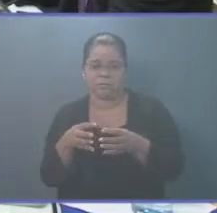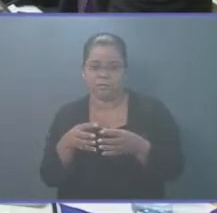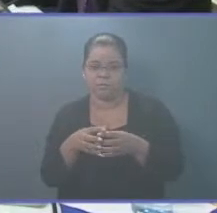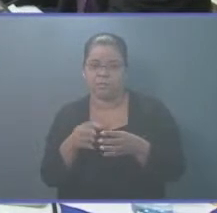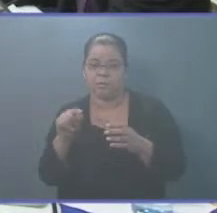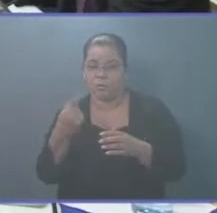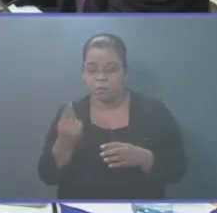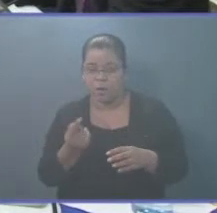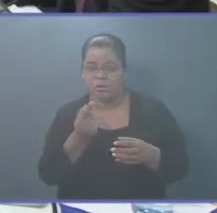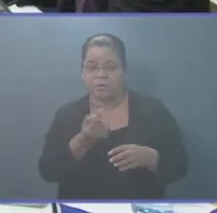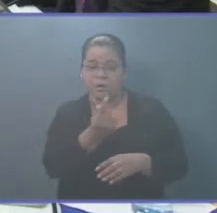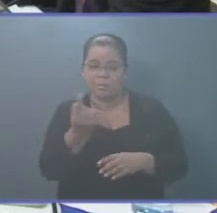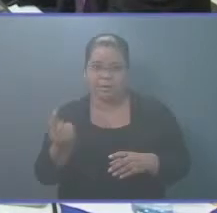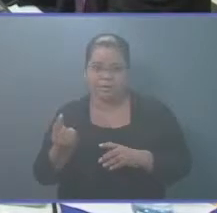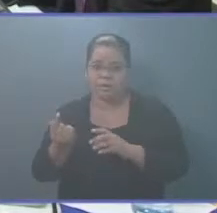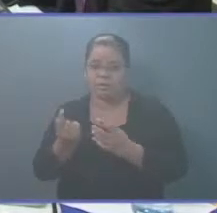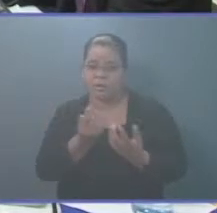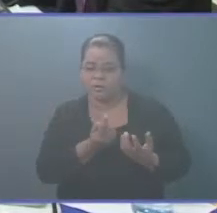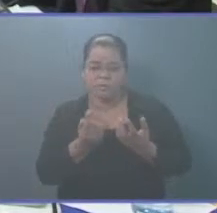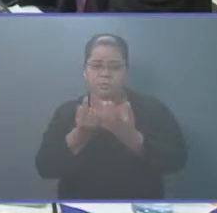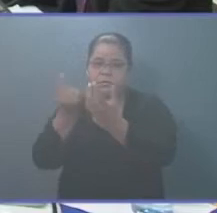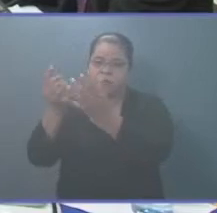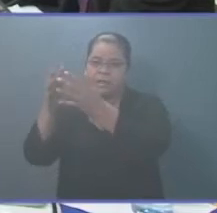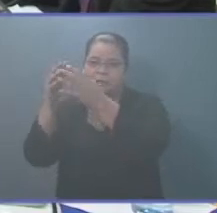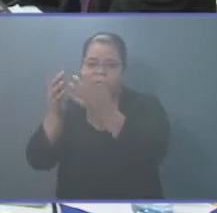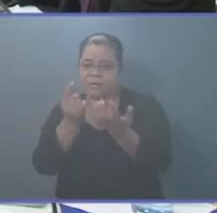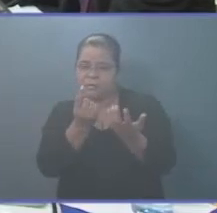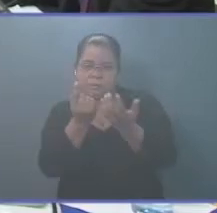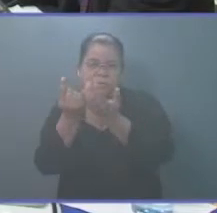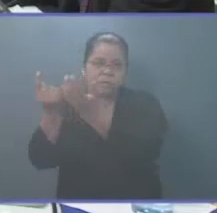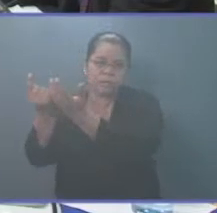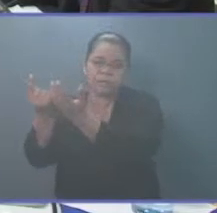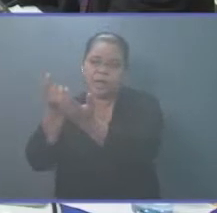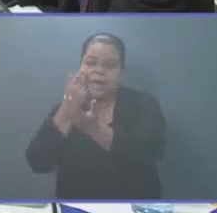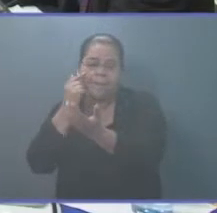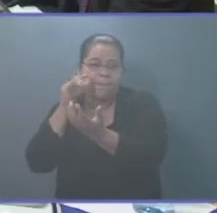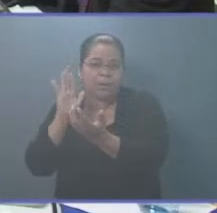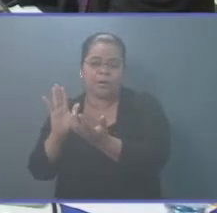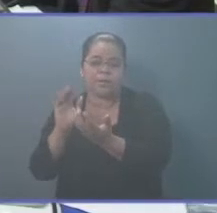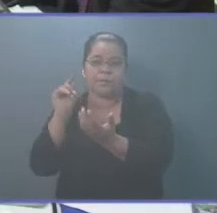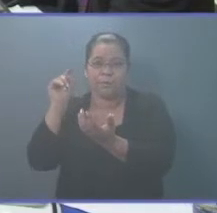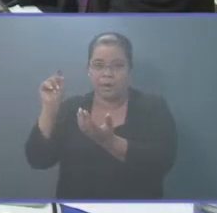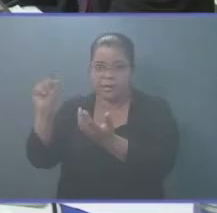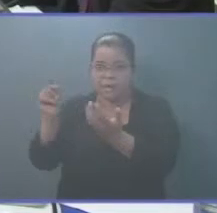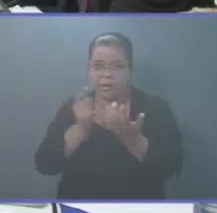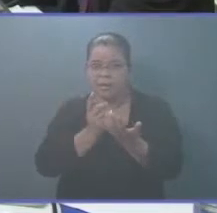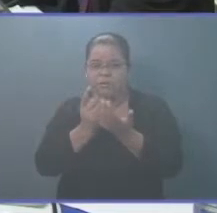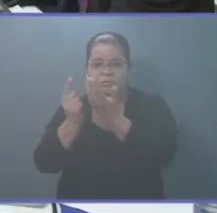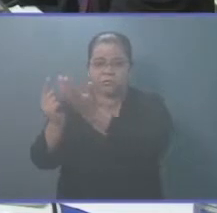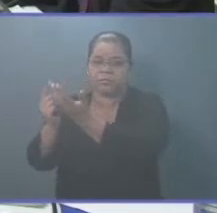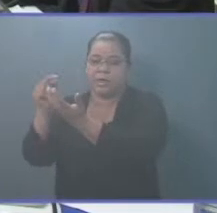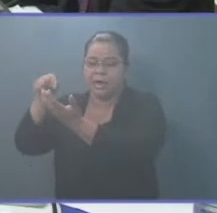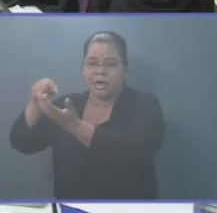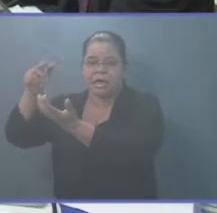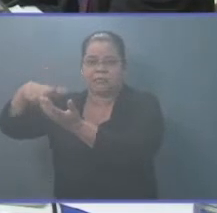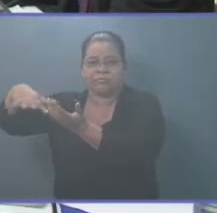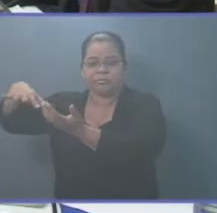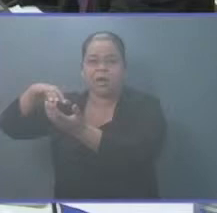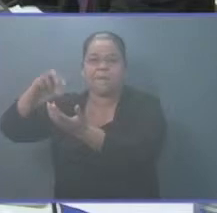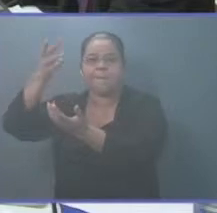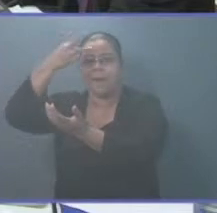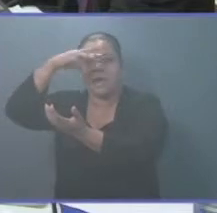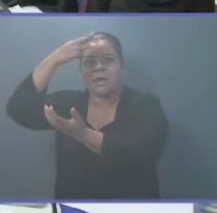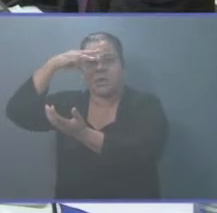ilegal. Si uno sigue las noticias, por ejemplo, de lo que ocurre en México, ¿ya?,